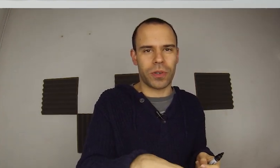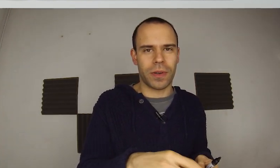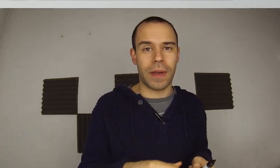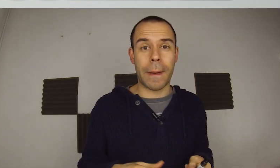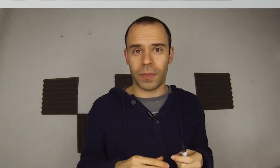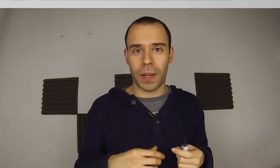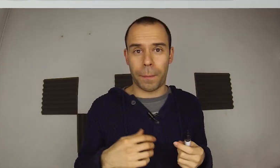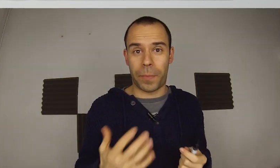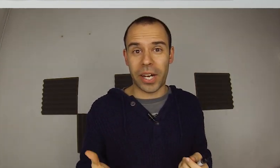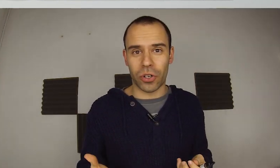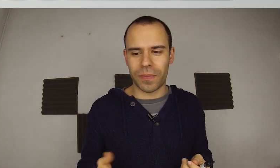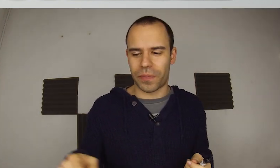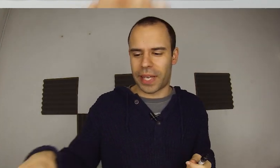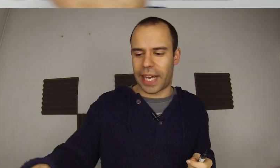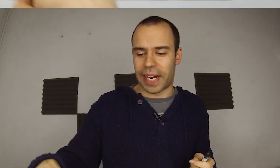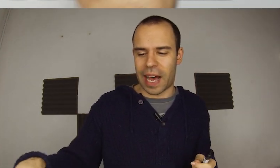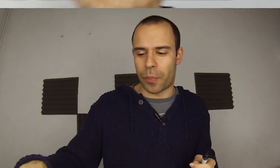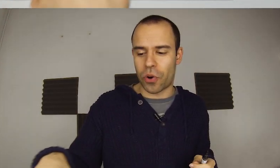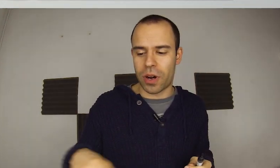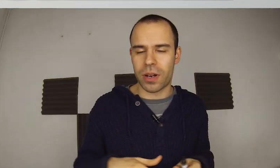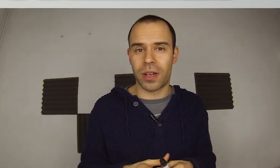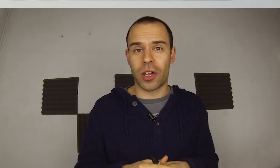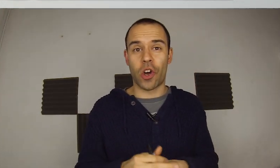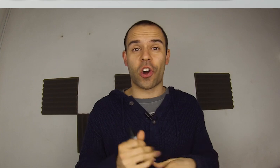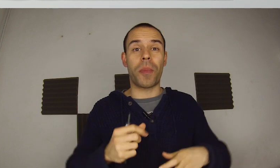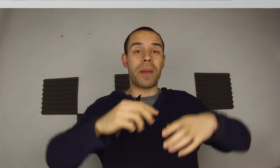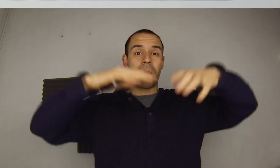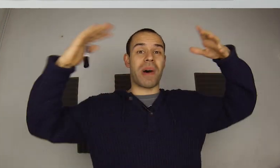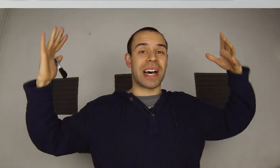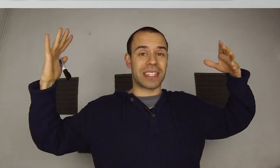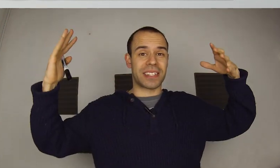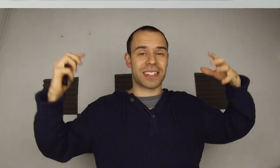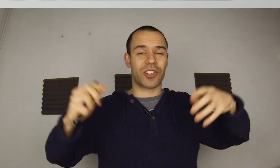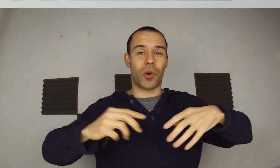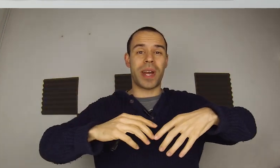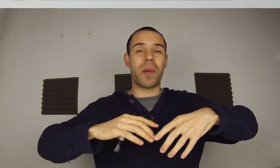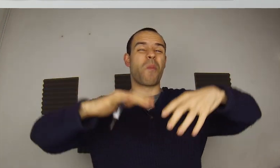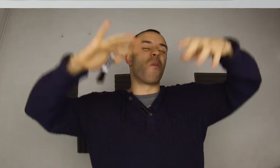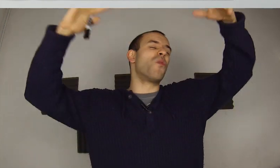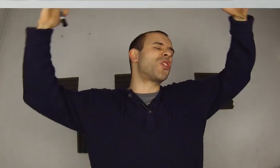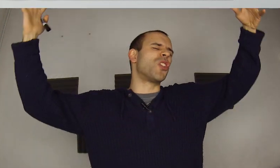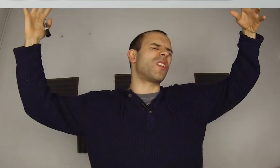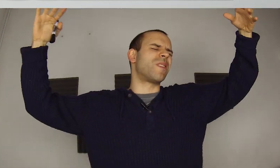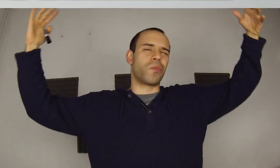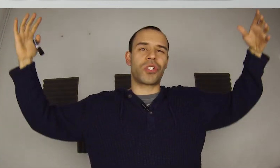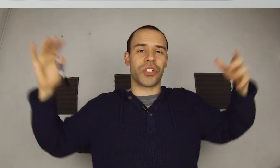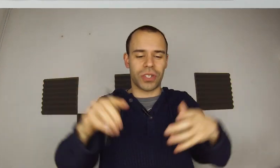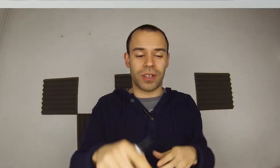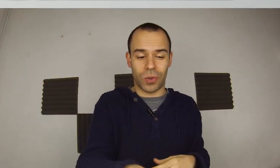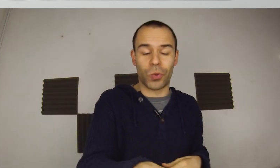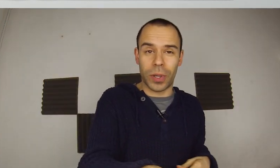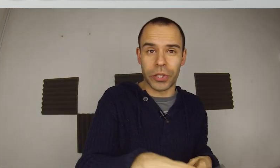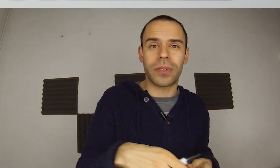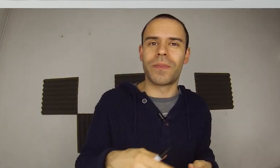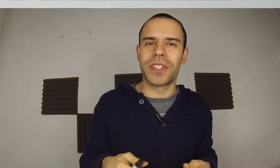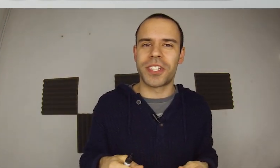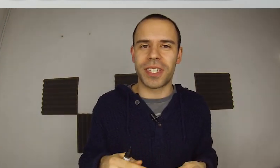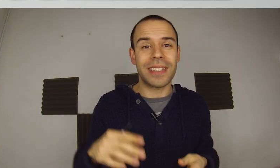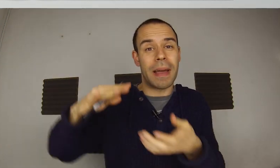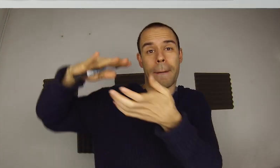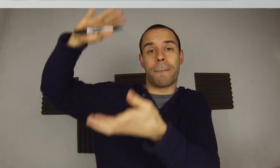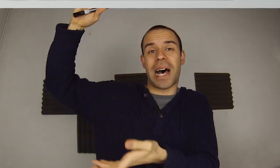huevo pero en japón comen más comen mucho mucho huevo